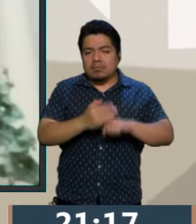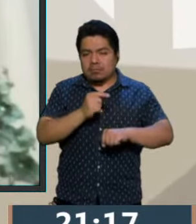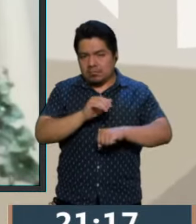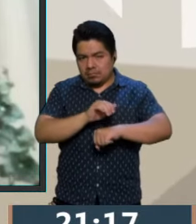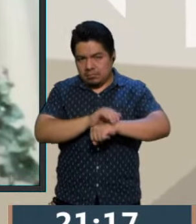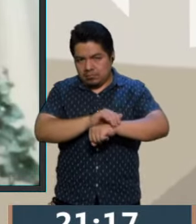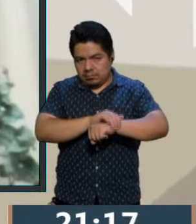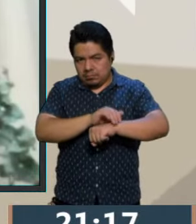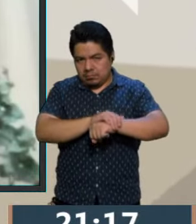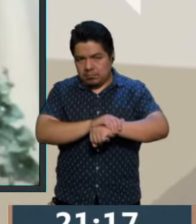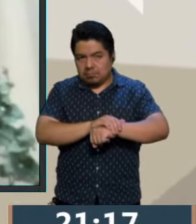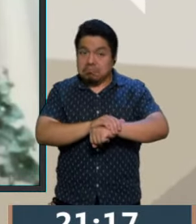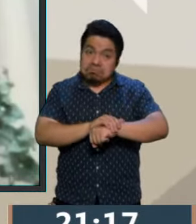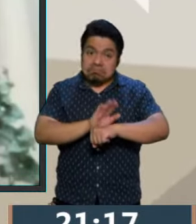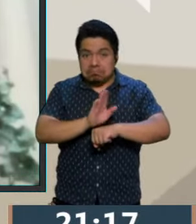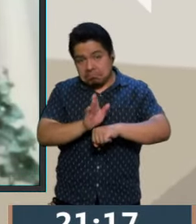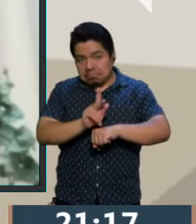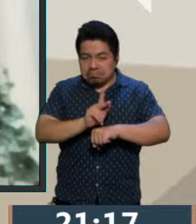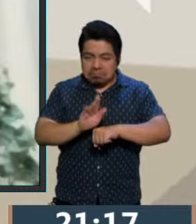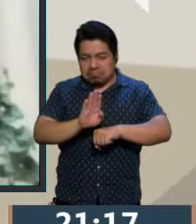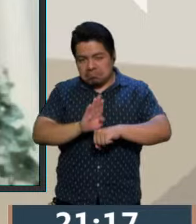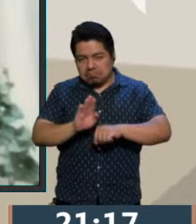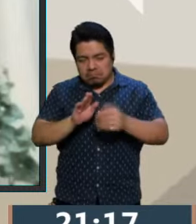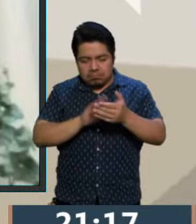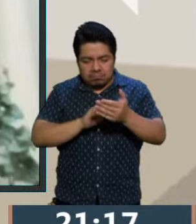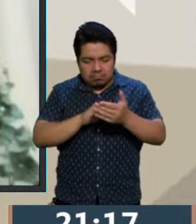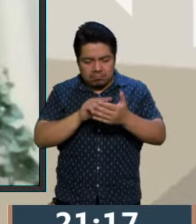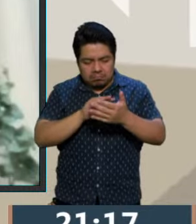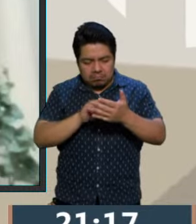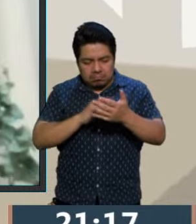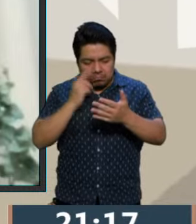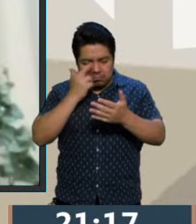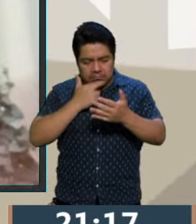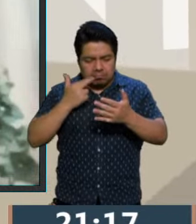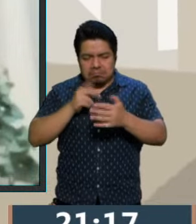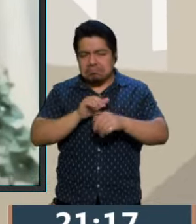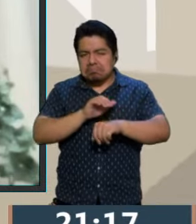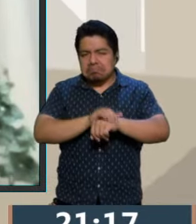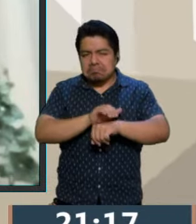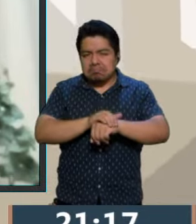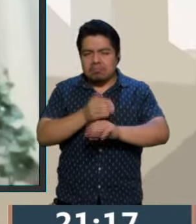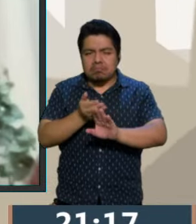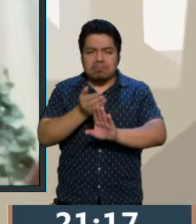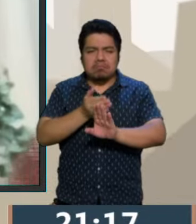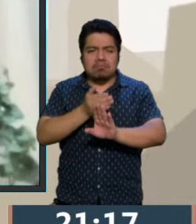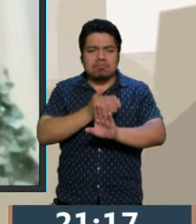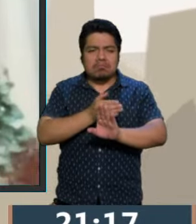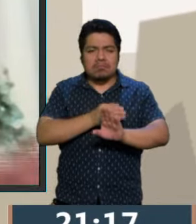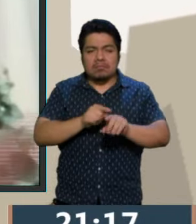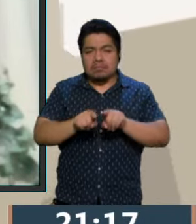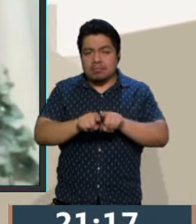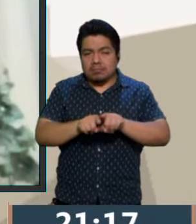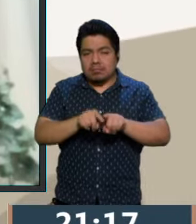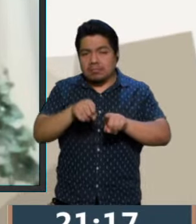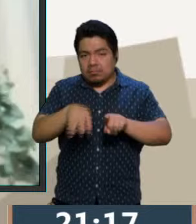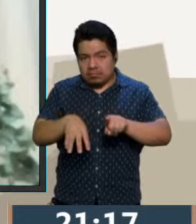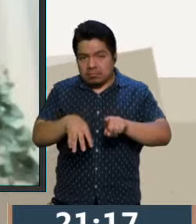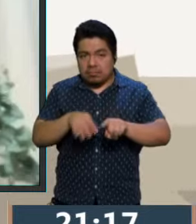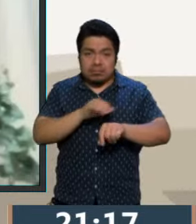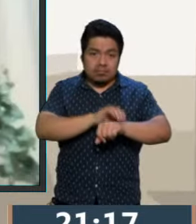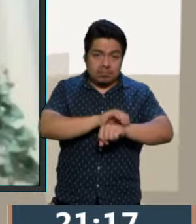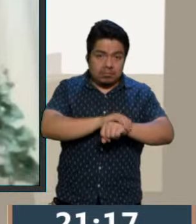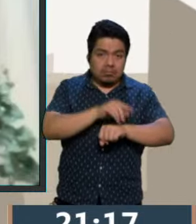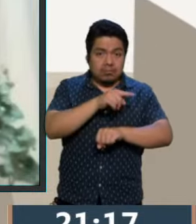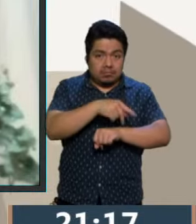eso es lo que se deriva de estas propias documentaciones, porque dice, años atrás su hija se hizo amiga de